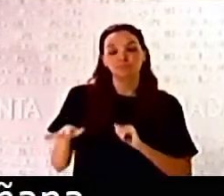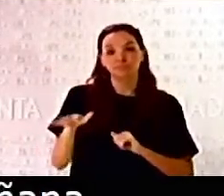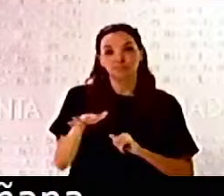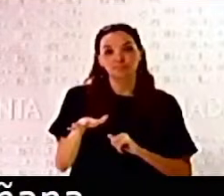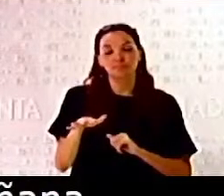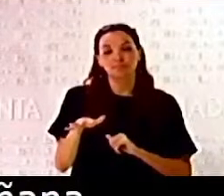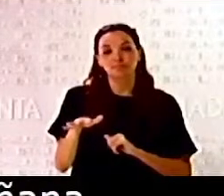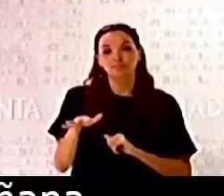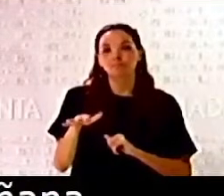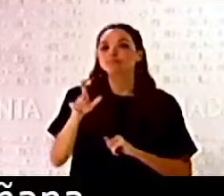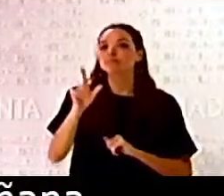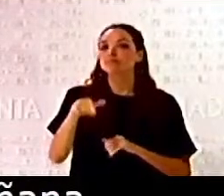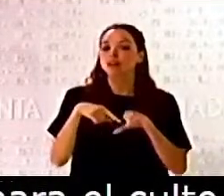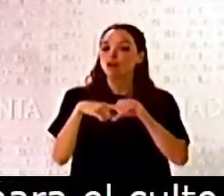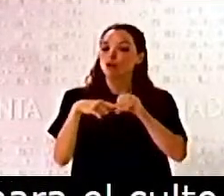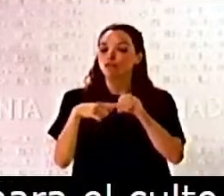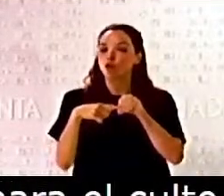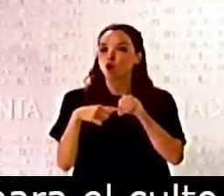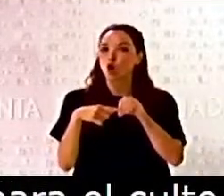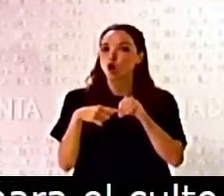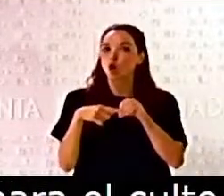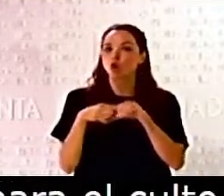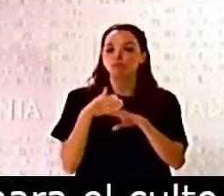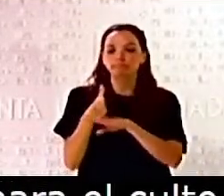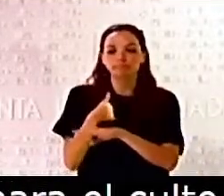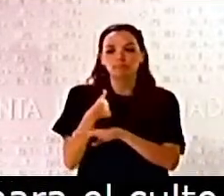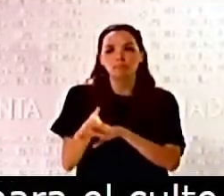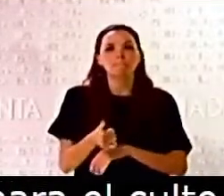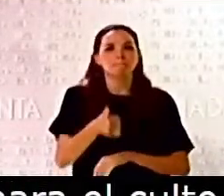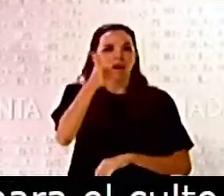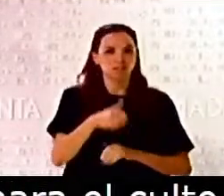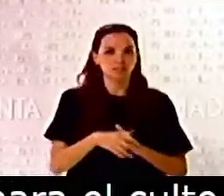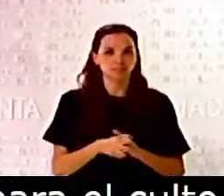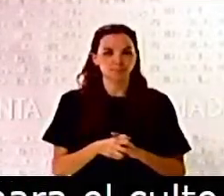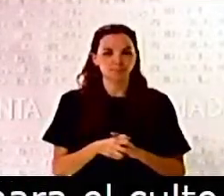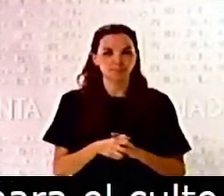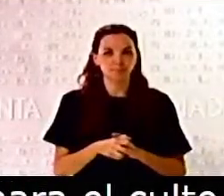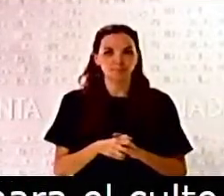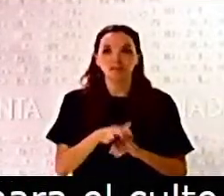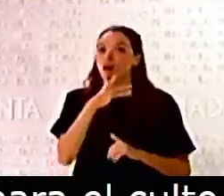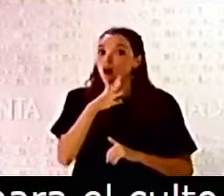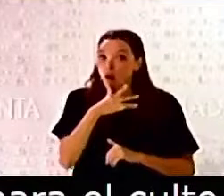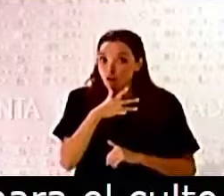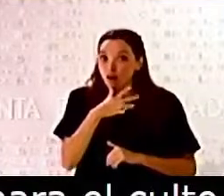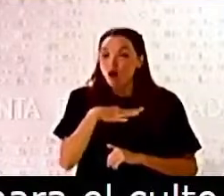se incrementa el aforo de 1/3 a un 50%.